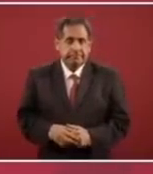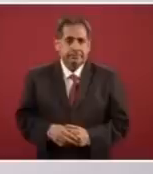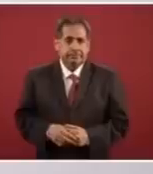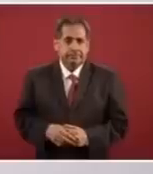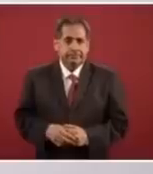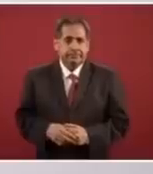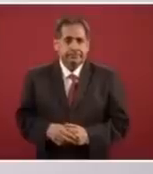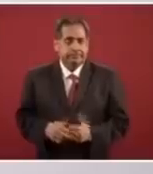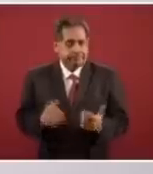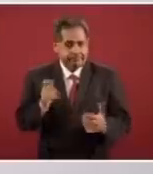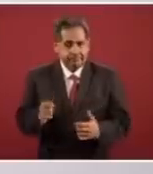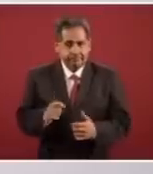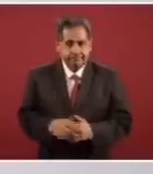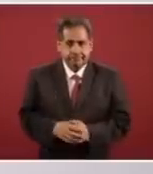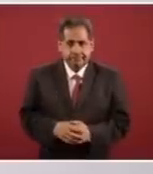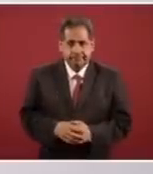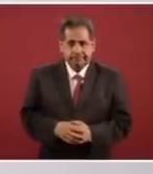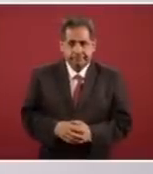¿Por qué